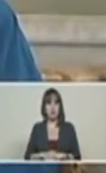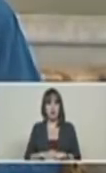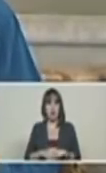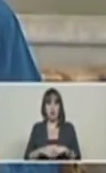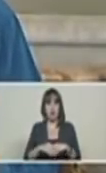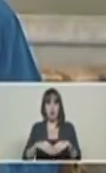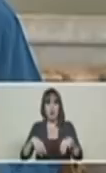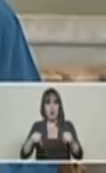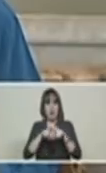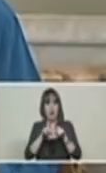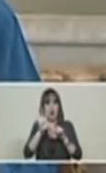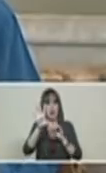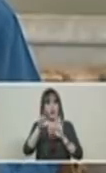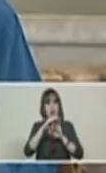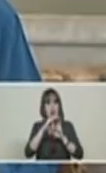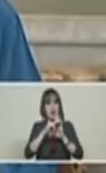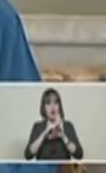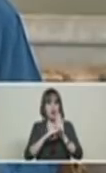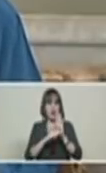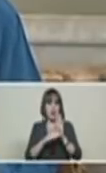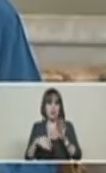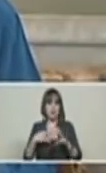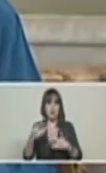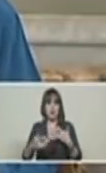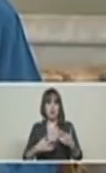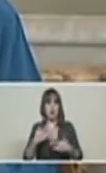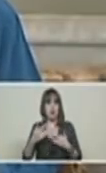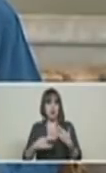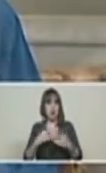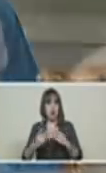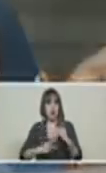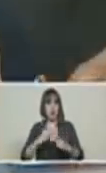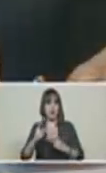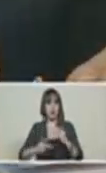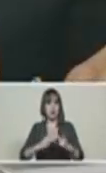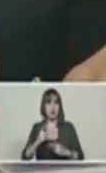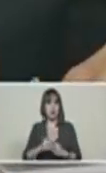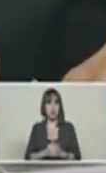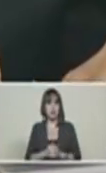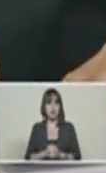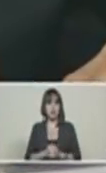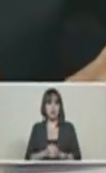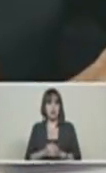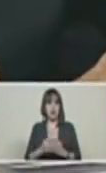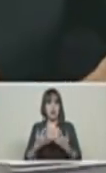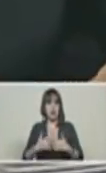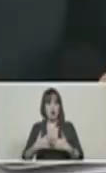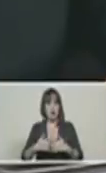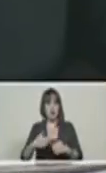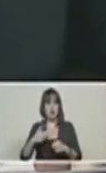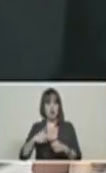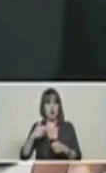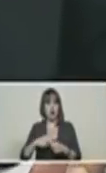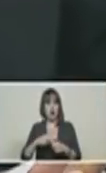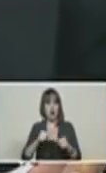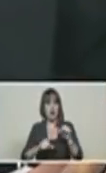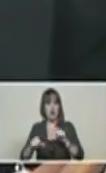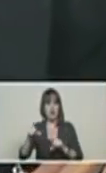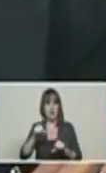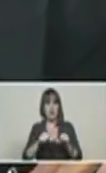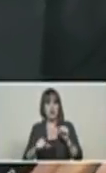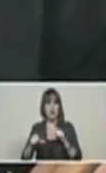Igualmente, la quinta línea, la activación de la producción petrolera, petroquímica, de oro,